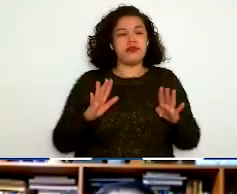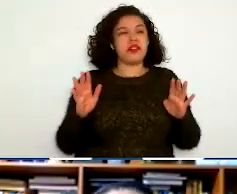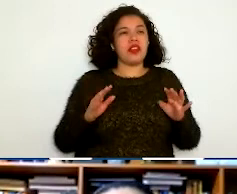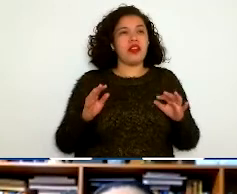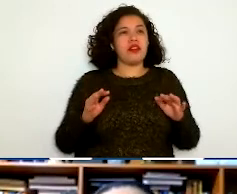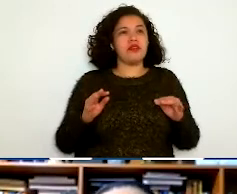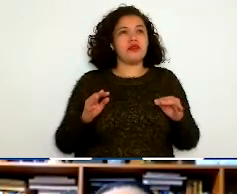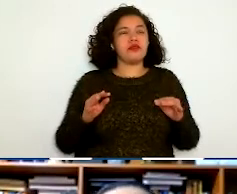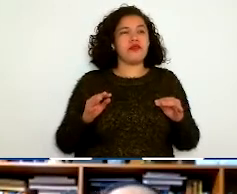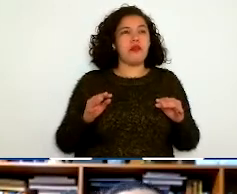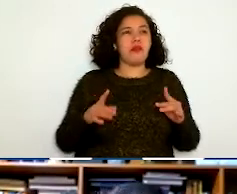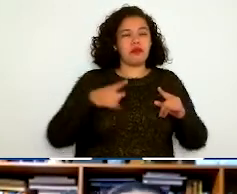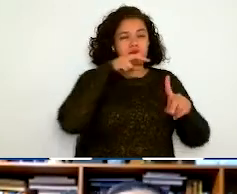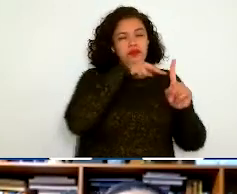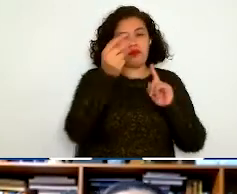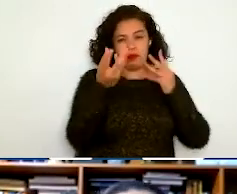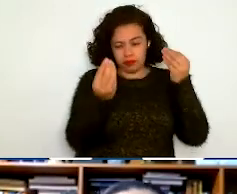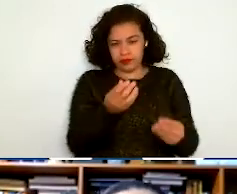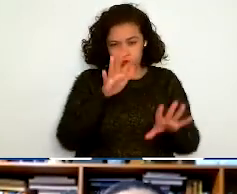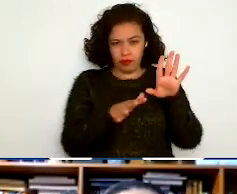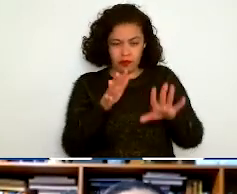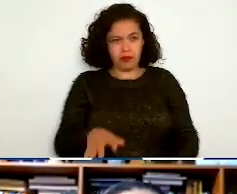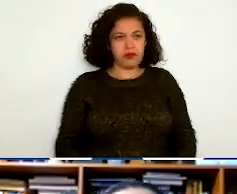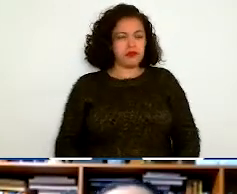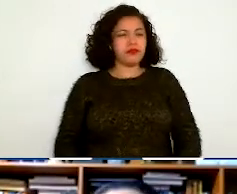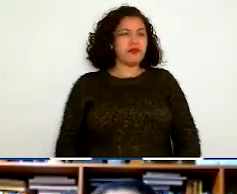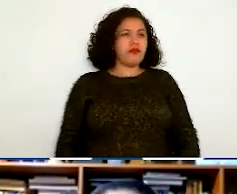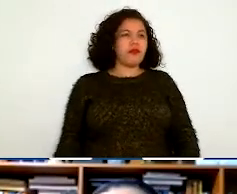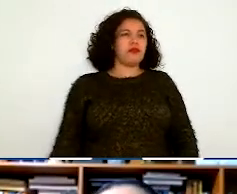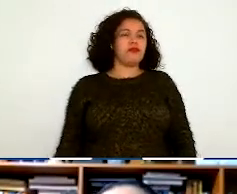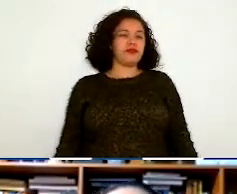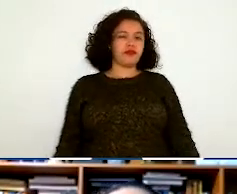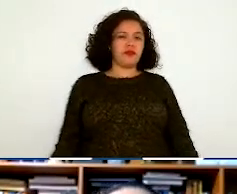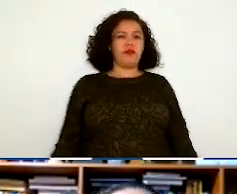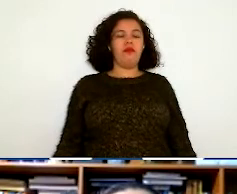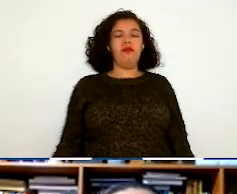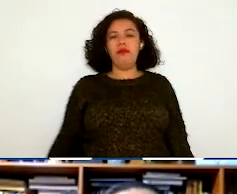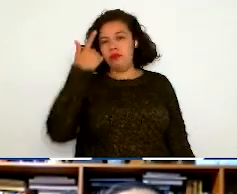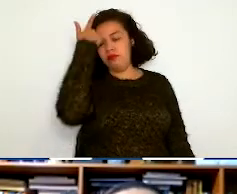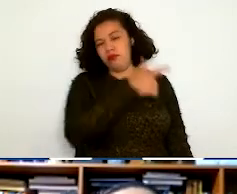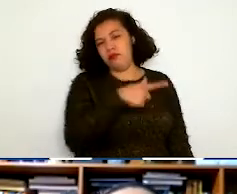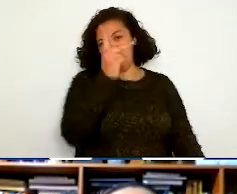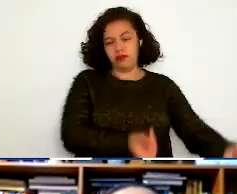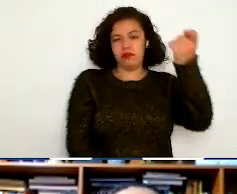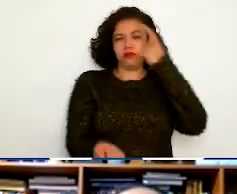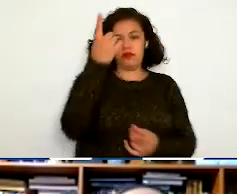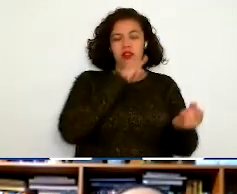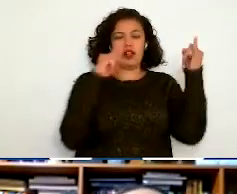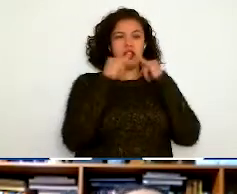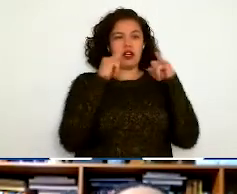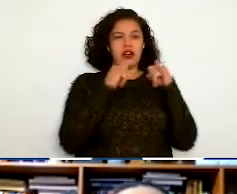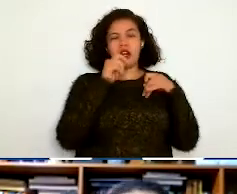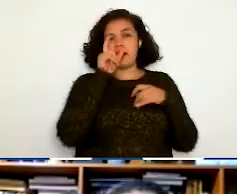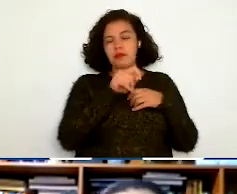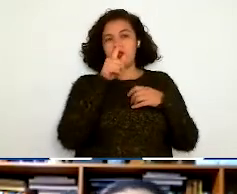comento. Muchas veces, ¿no? También, lamentable, pero en algunas instituciones vemos cómo a veces el